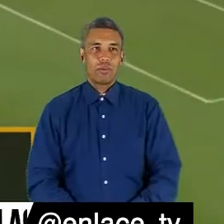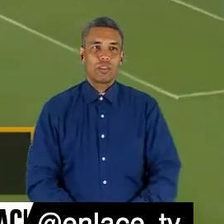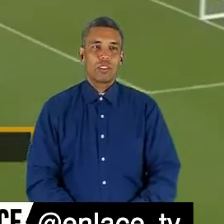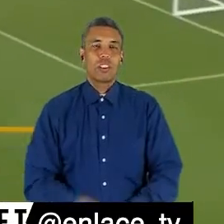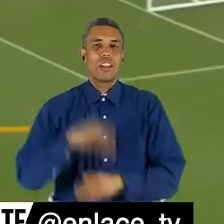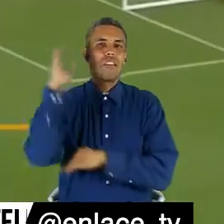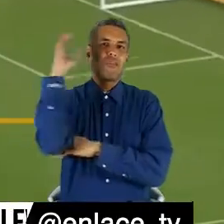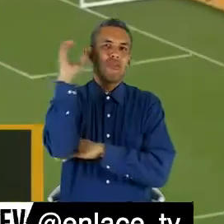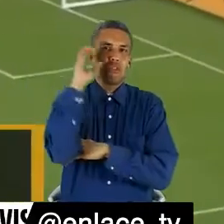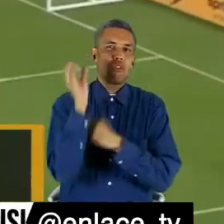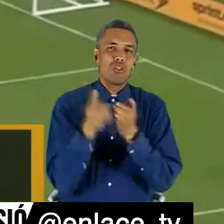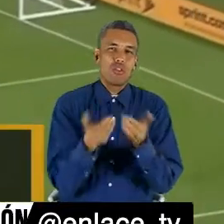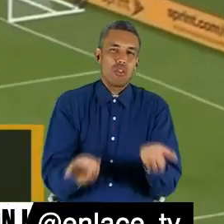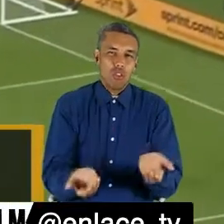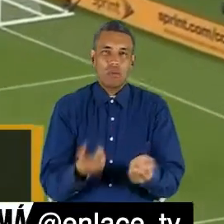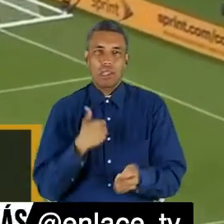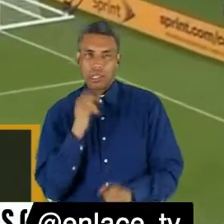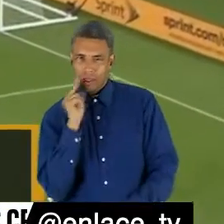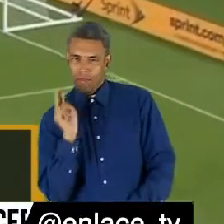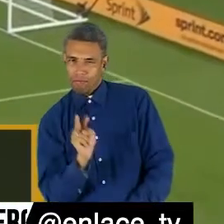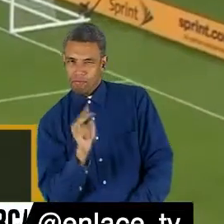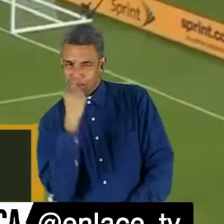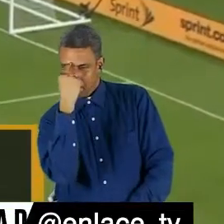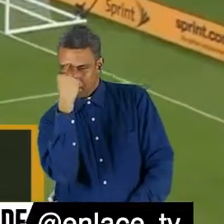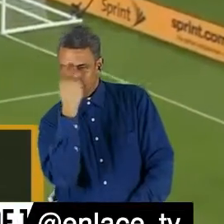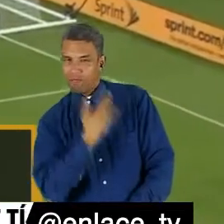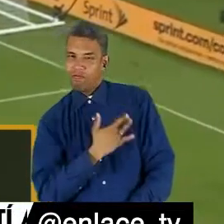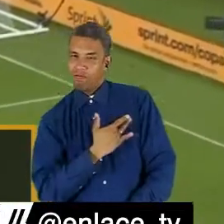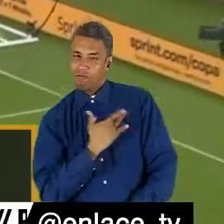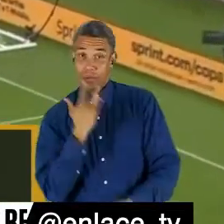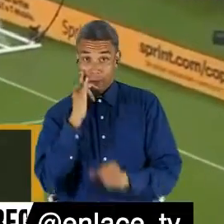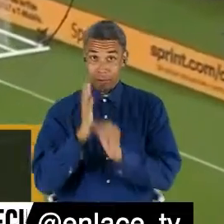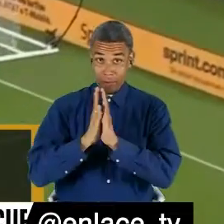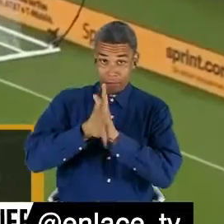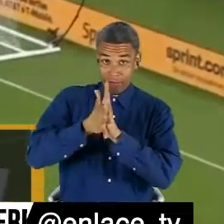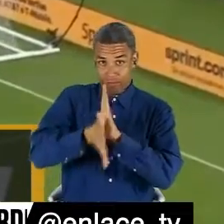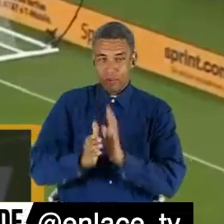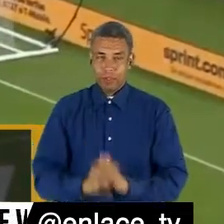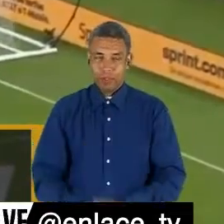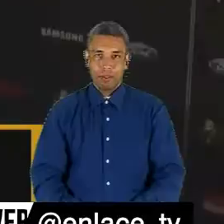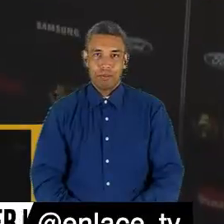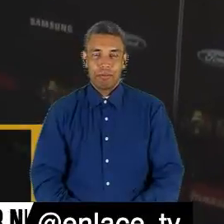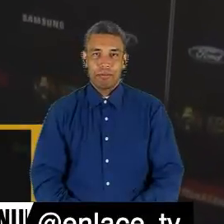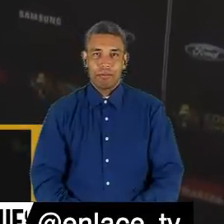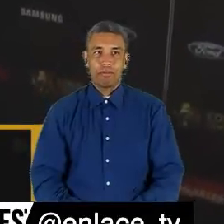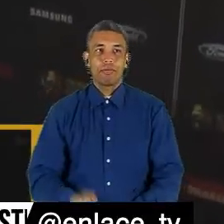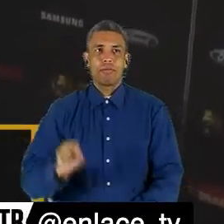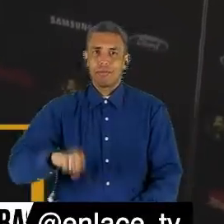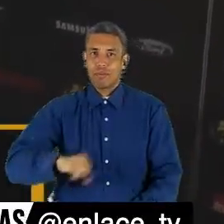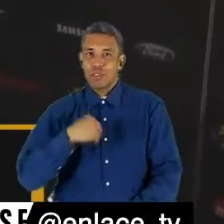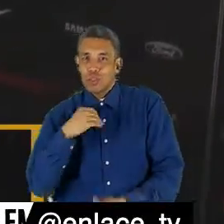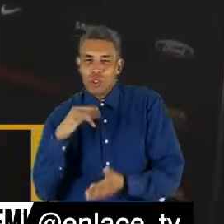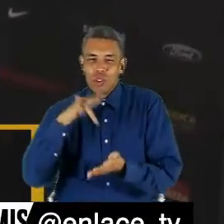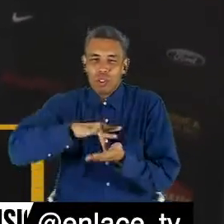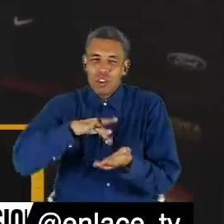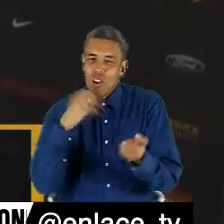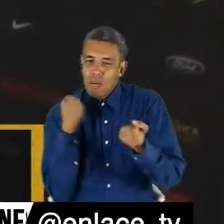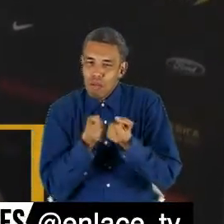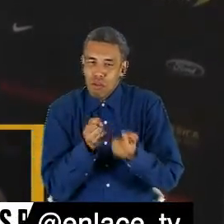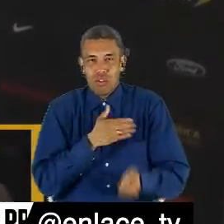presente de la selección Colombia y su acompañamiento en la Copa América. Muy ilusionante poder estar con ellos, apoyarlos en este